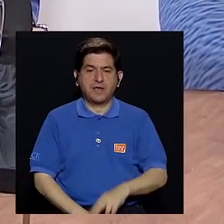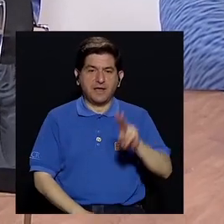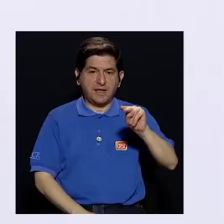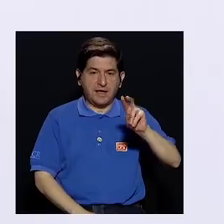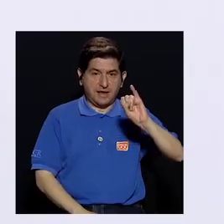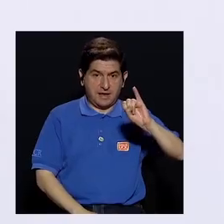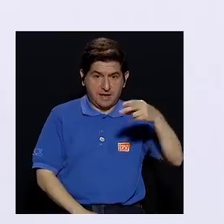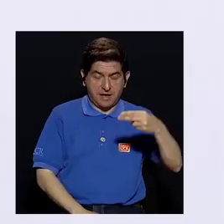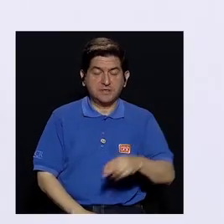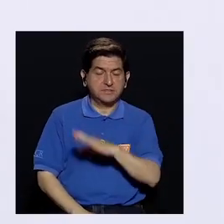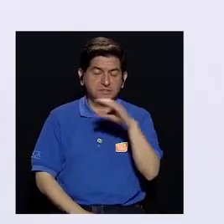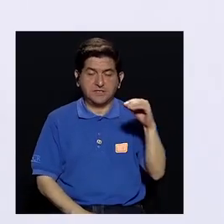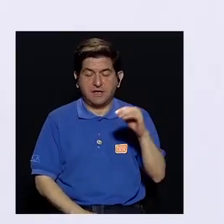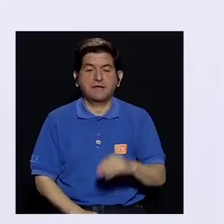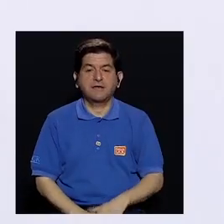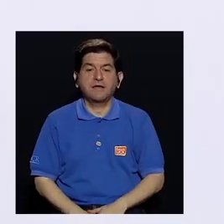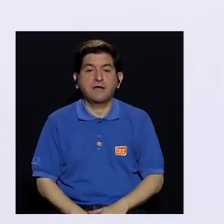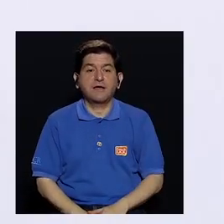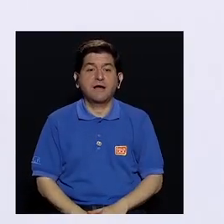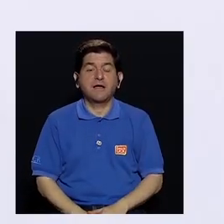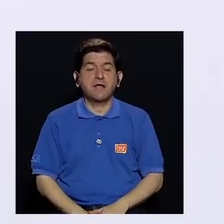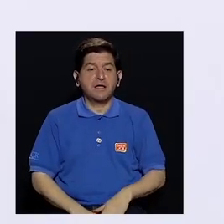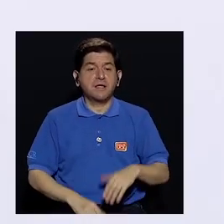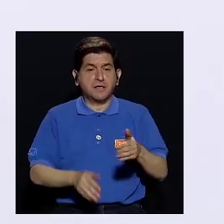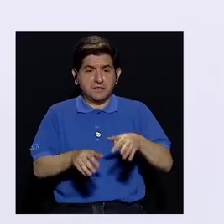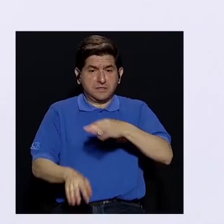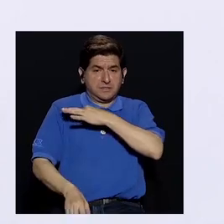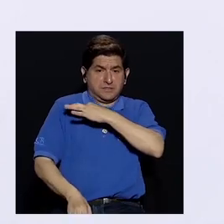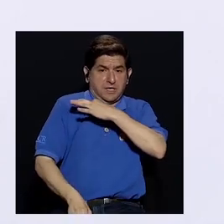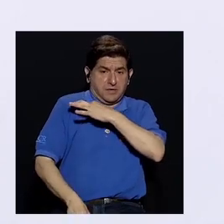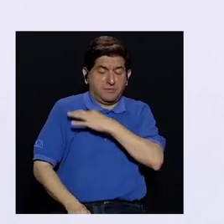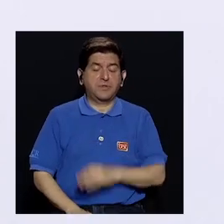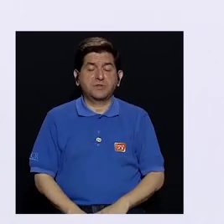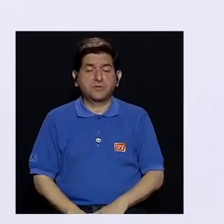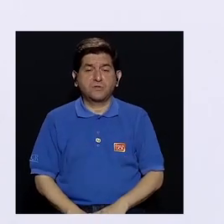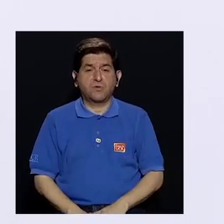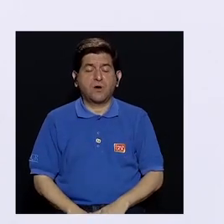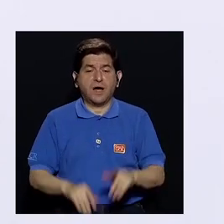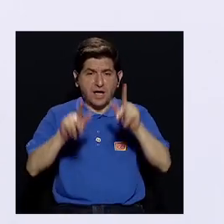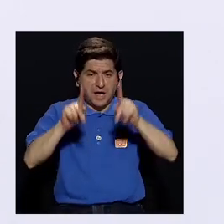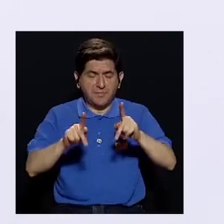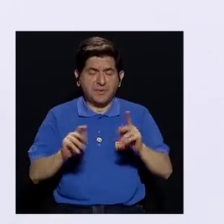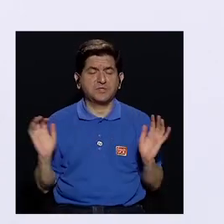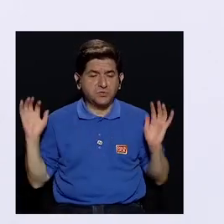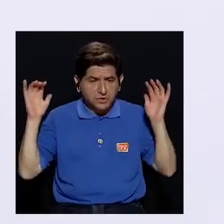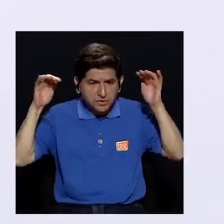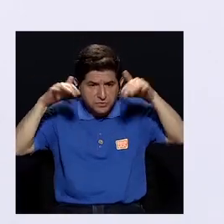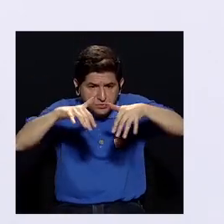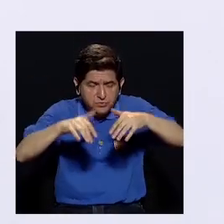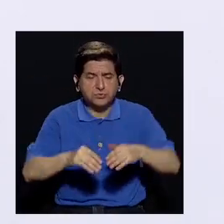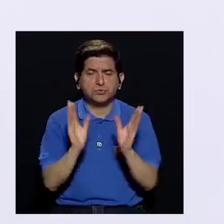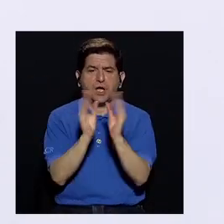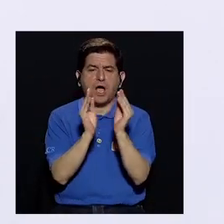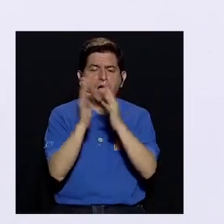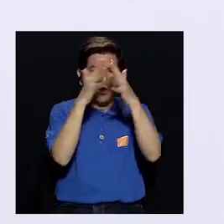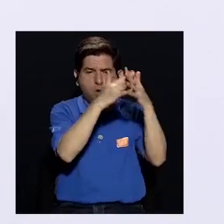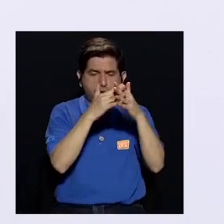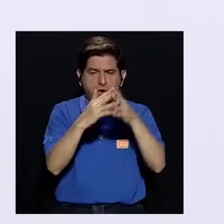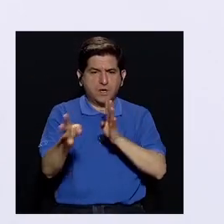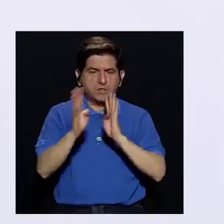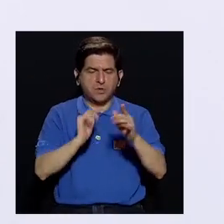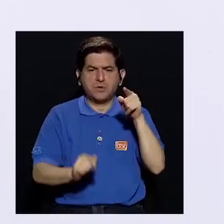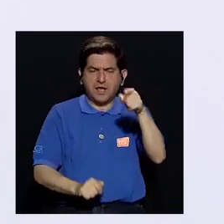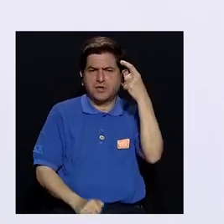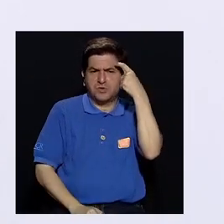del genoma y ahí se invitó a científicos del mundo para ir al congreso de eeuu